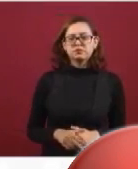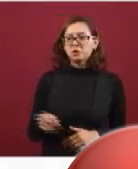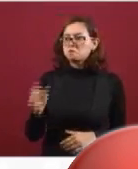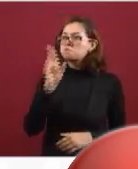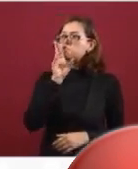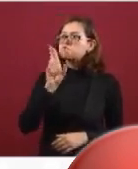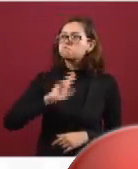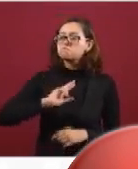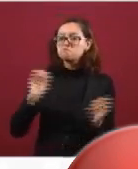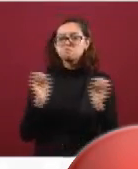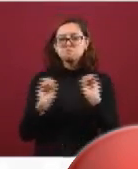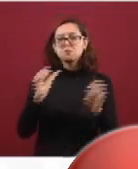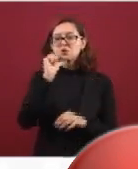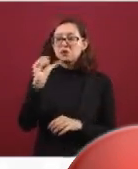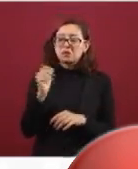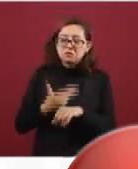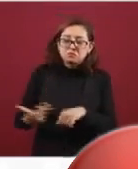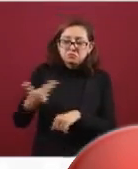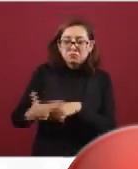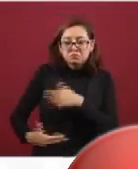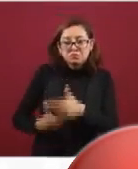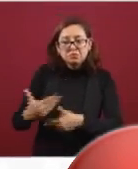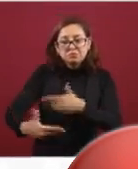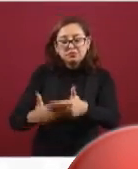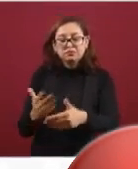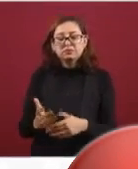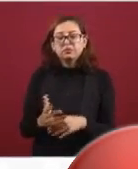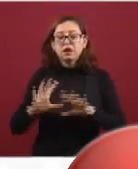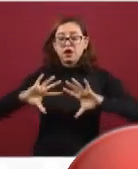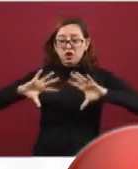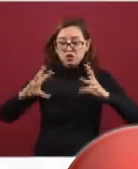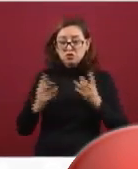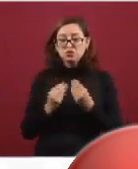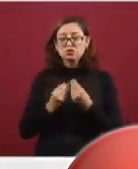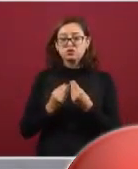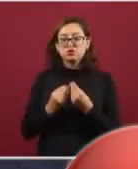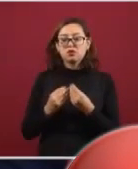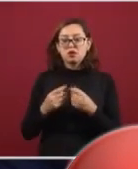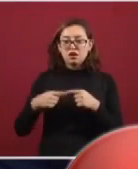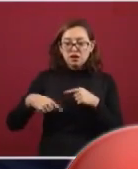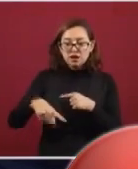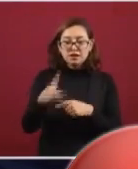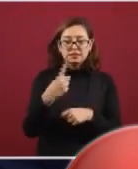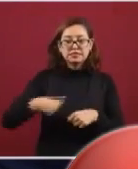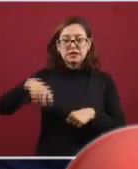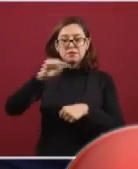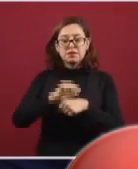de ellos, más que está en proceso. En total, denuncias atendidas en esta semana,